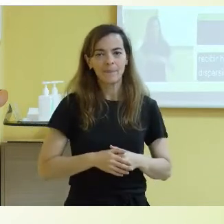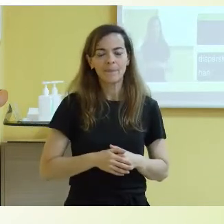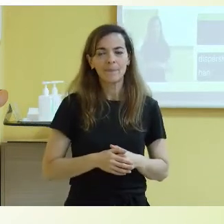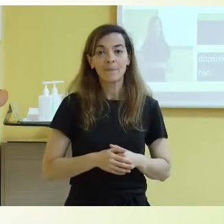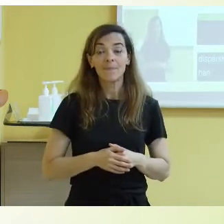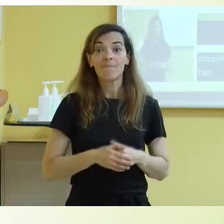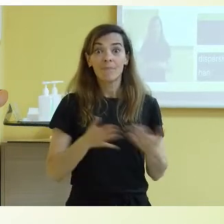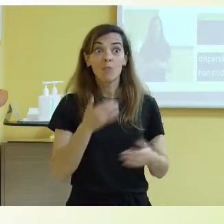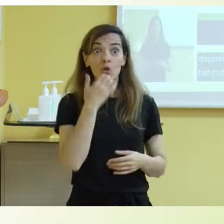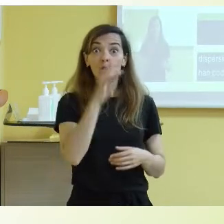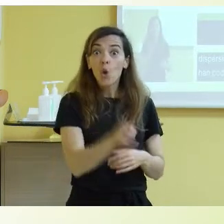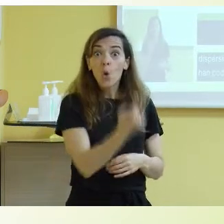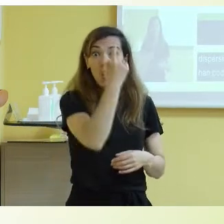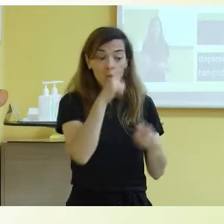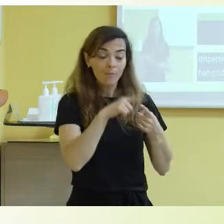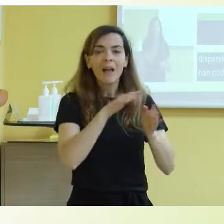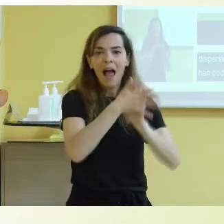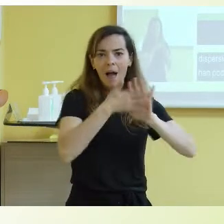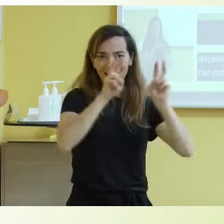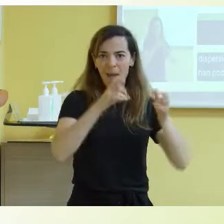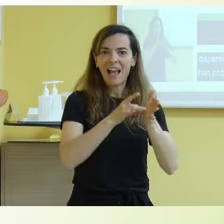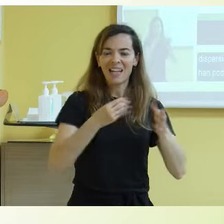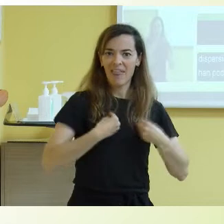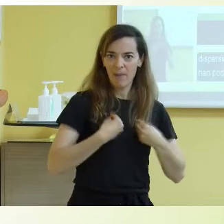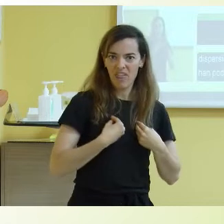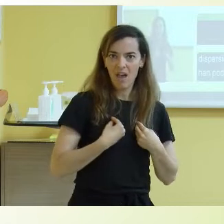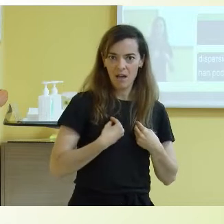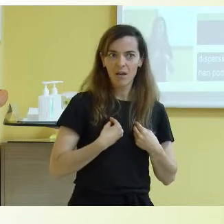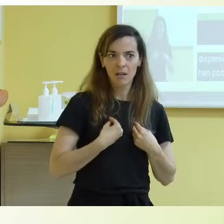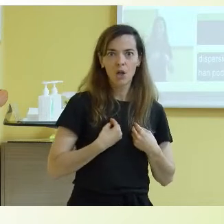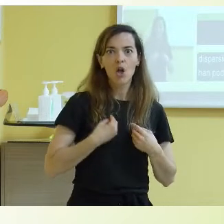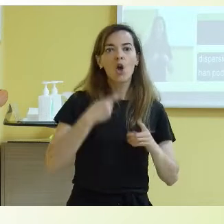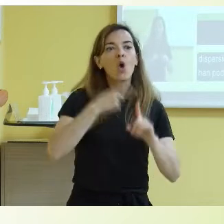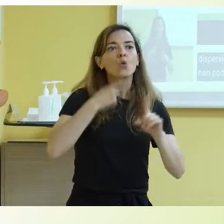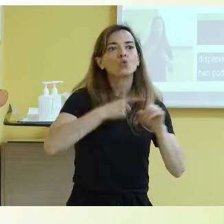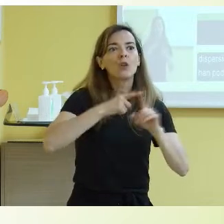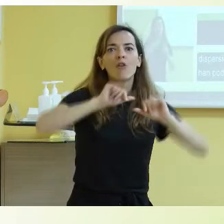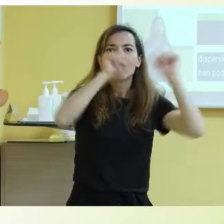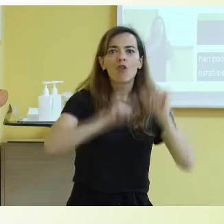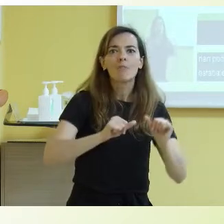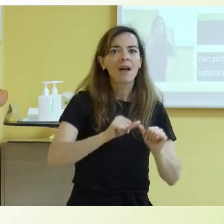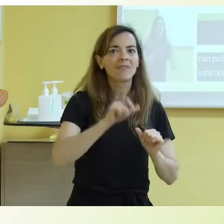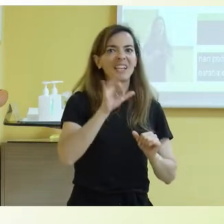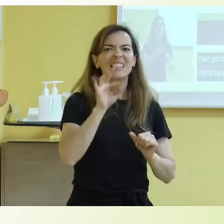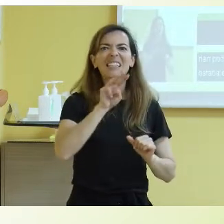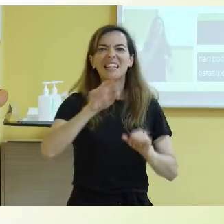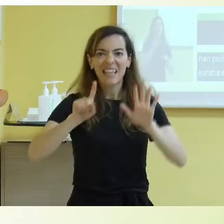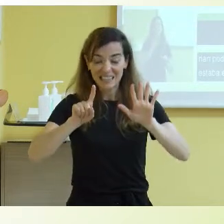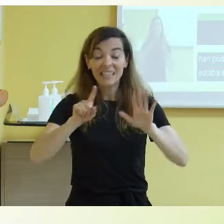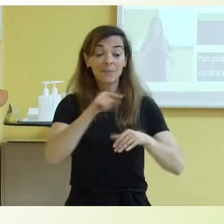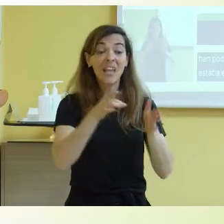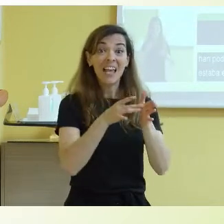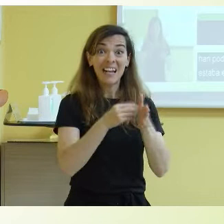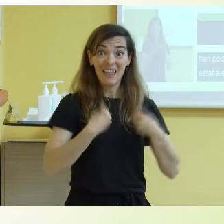pues uno de ellos se refería a la calidad de vida, el primero utilizando un estándar que es el SF36, y la calidad de vida de este grupo